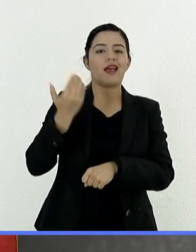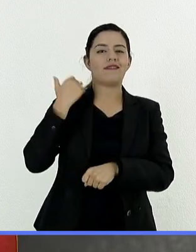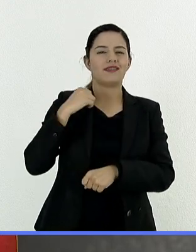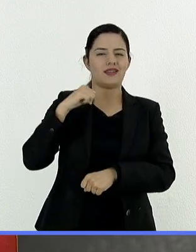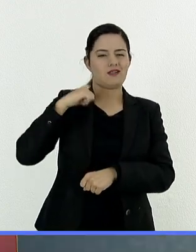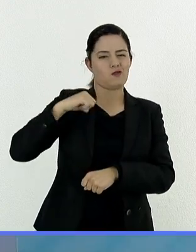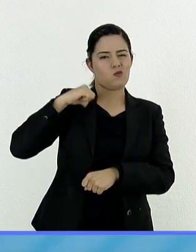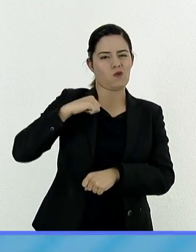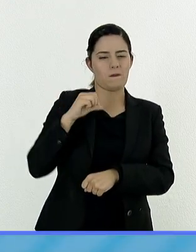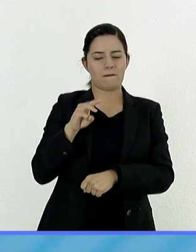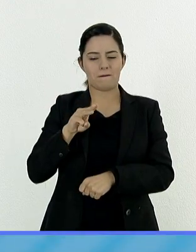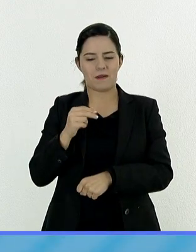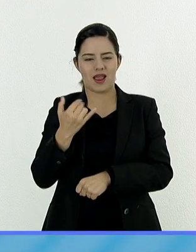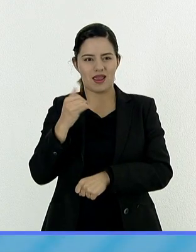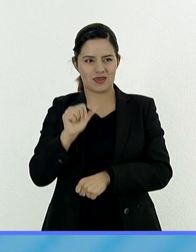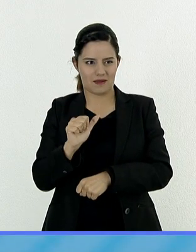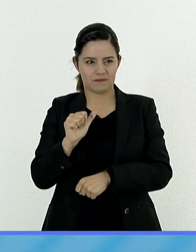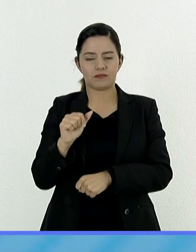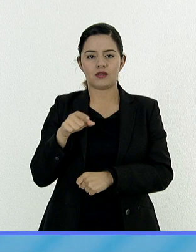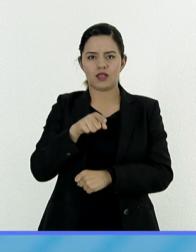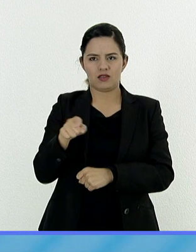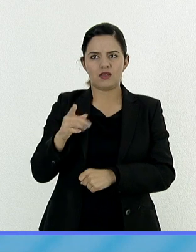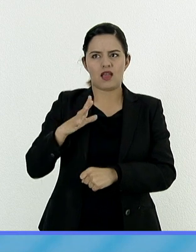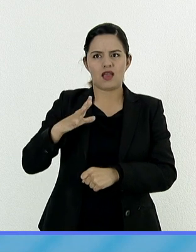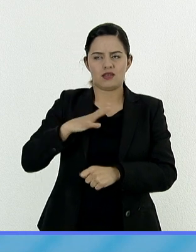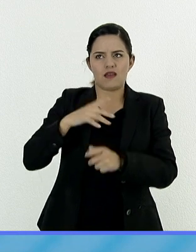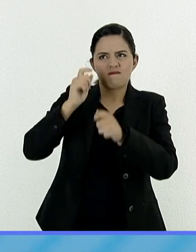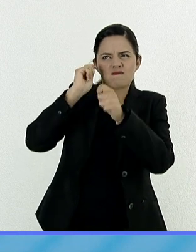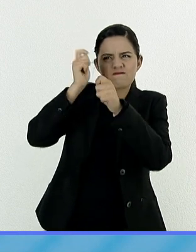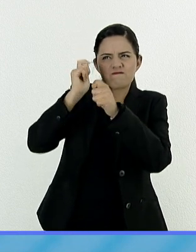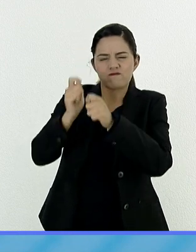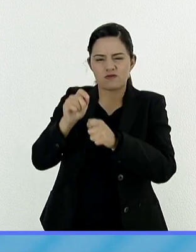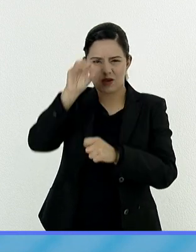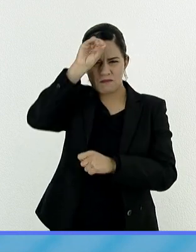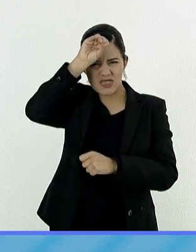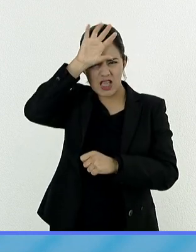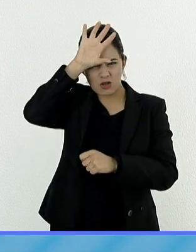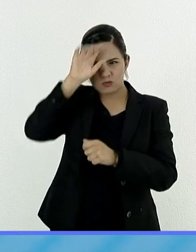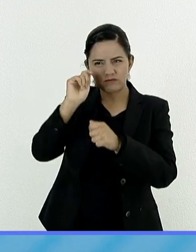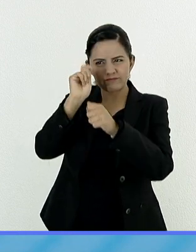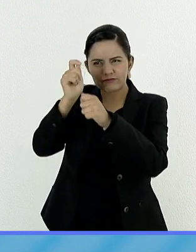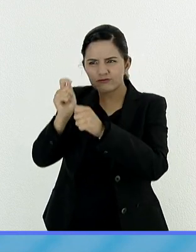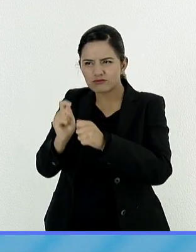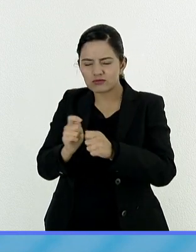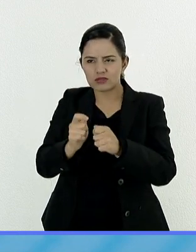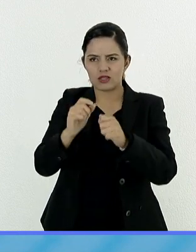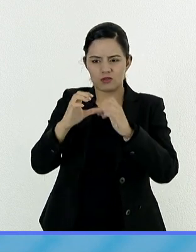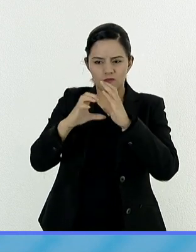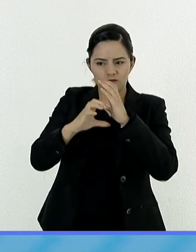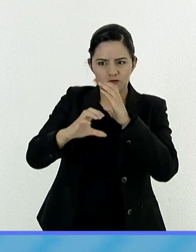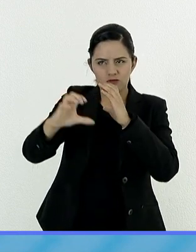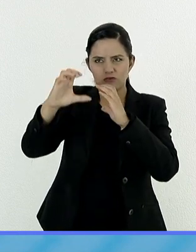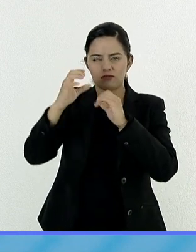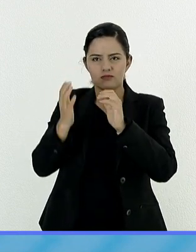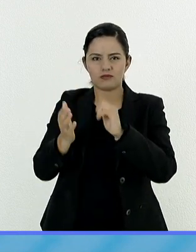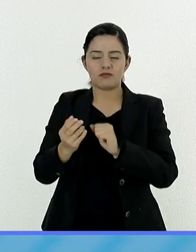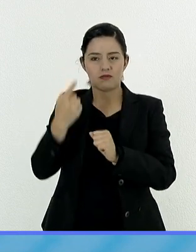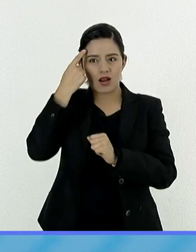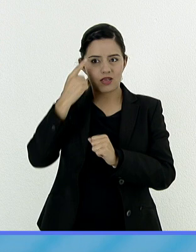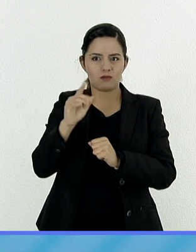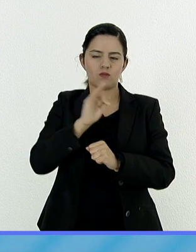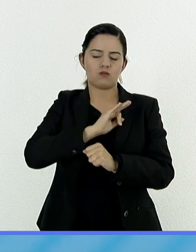específicos para adquirir un simbolismo especial hacia ese lugar o para llevar a cabo algún ritual algún tipo de adoración específica